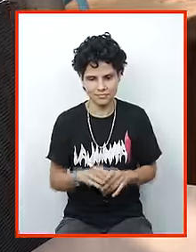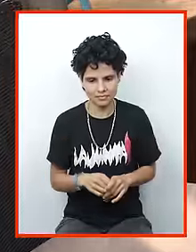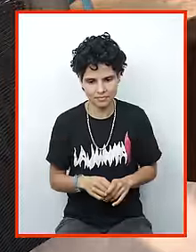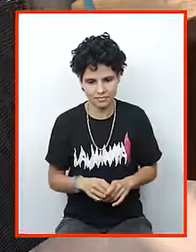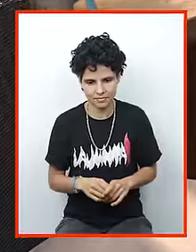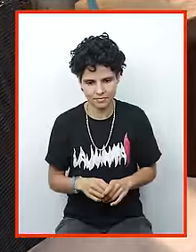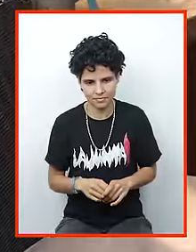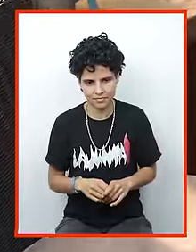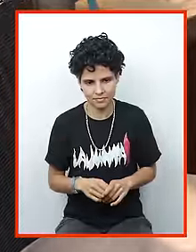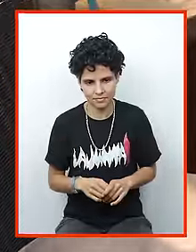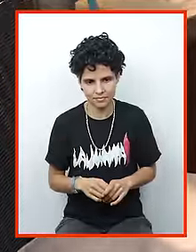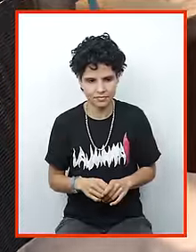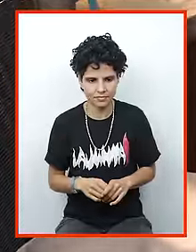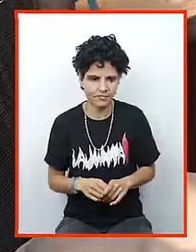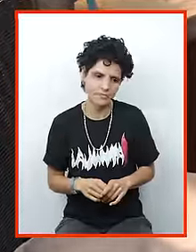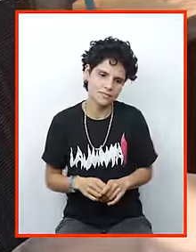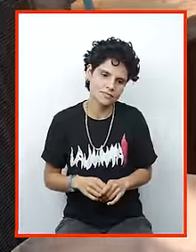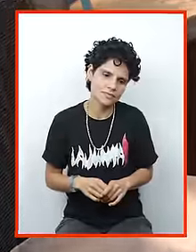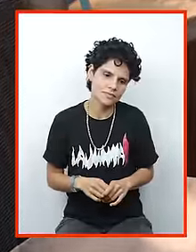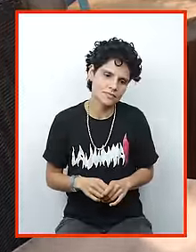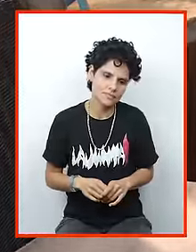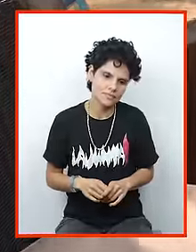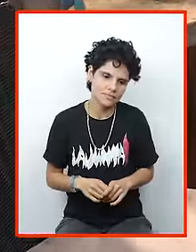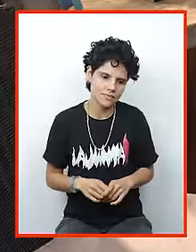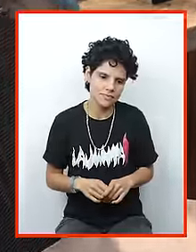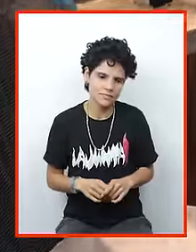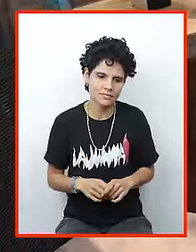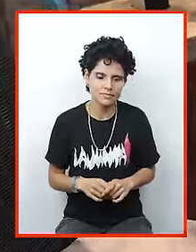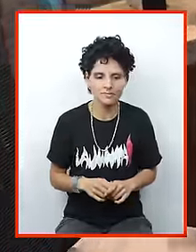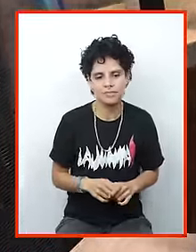Sorry, estoy en la junta. Claro.